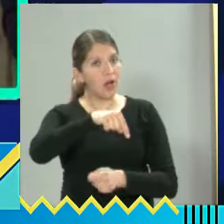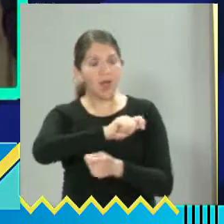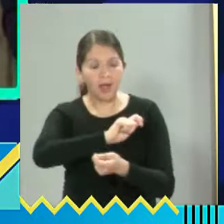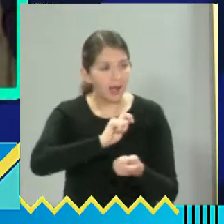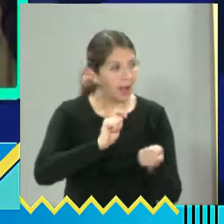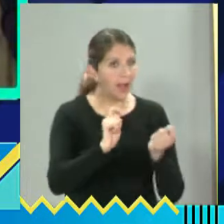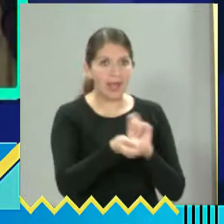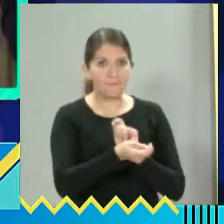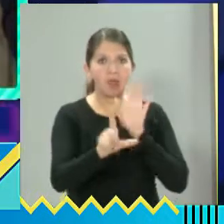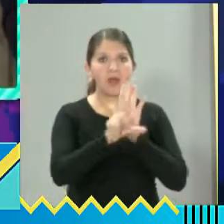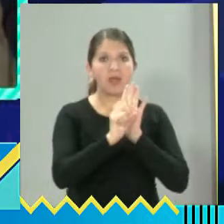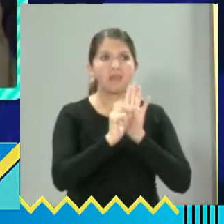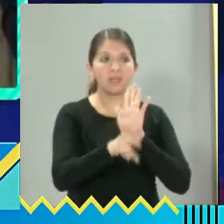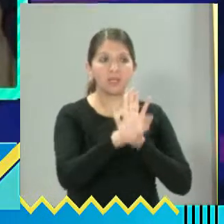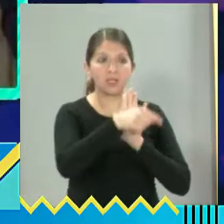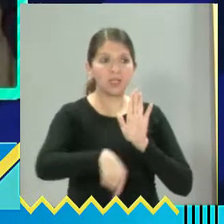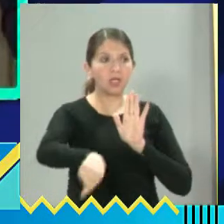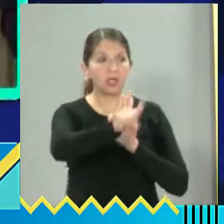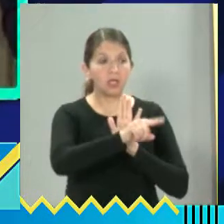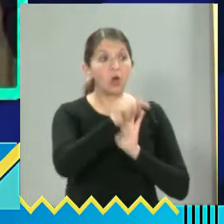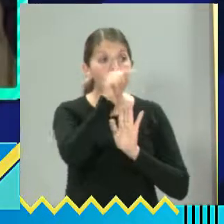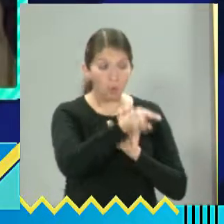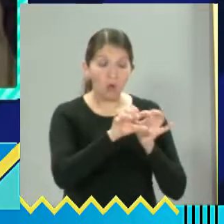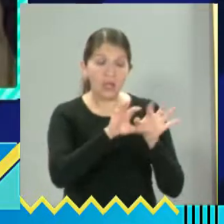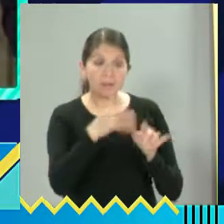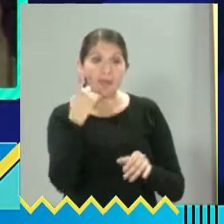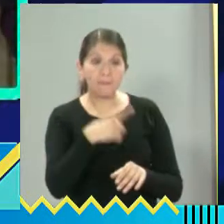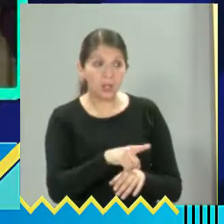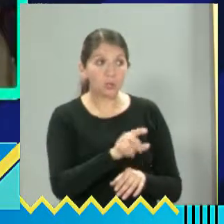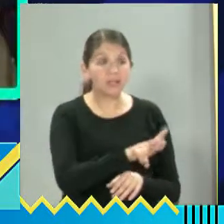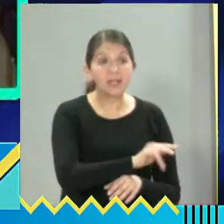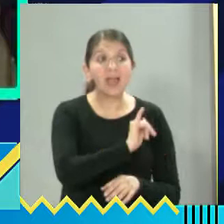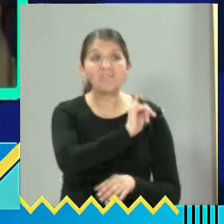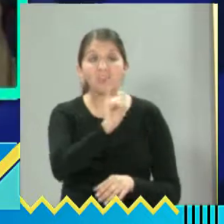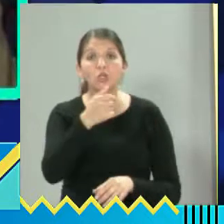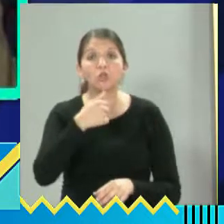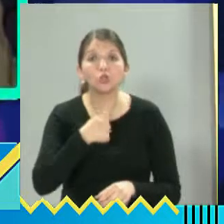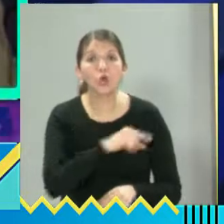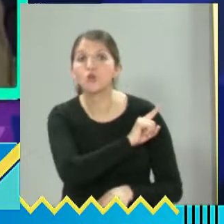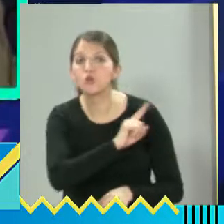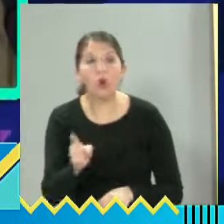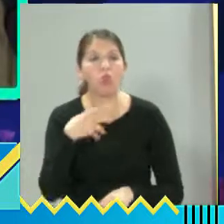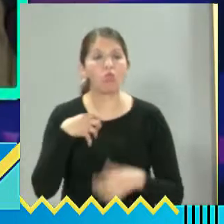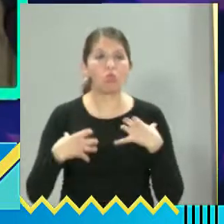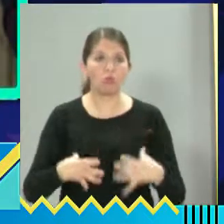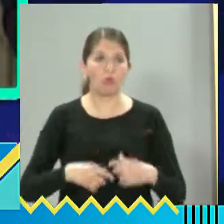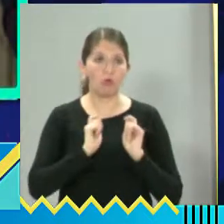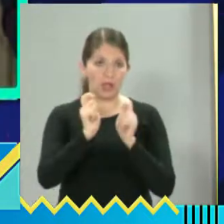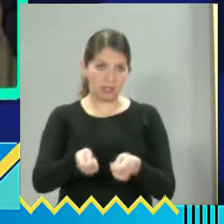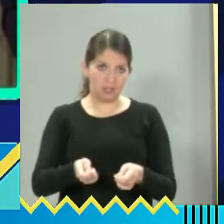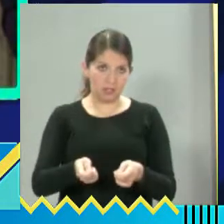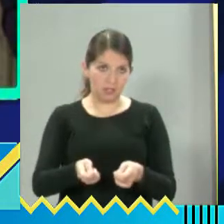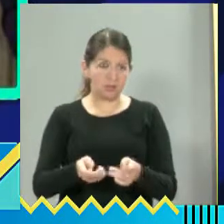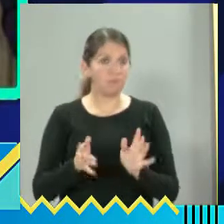sigue siendo optativo ser donante, pero ahora vos tenés que ir a decir que no, con toda la implicancia social que tiene ir a decir, no, yo no quiero ser